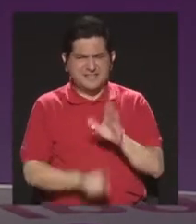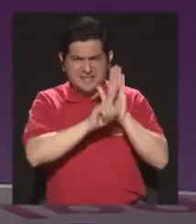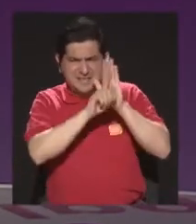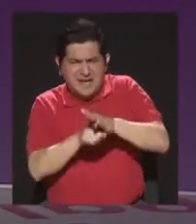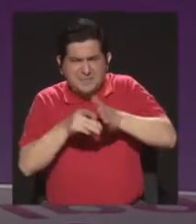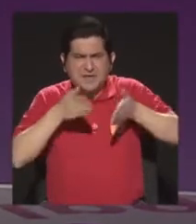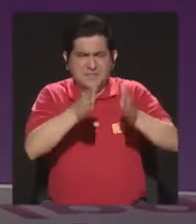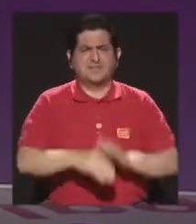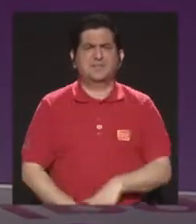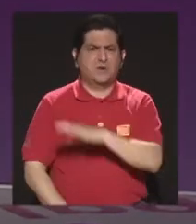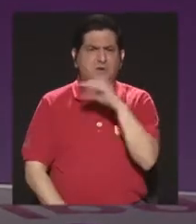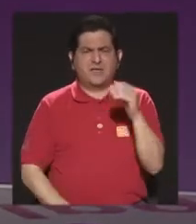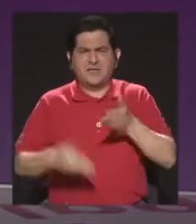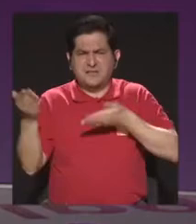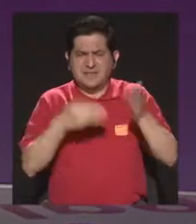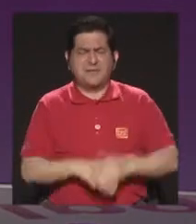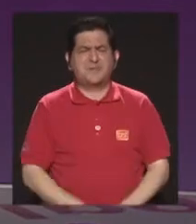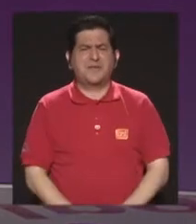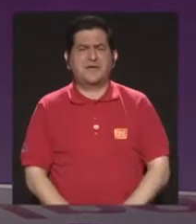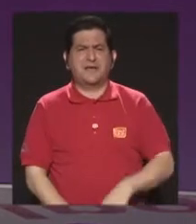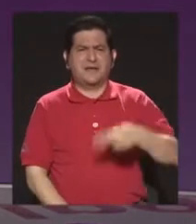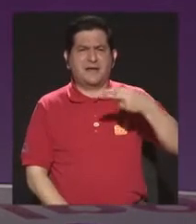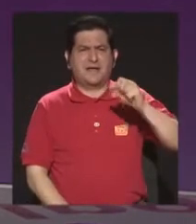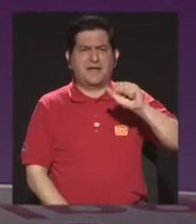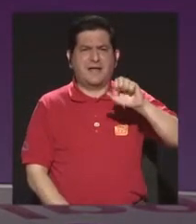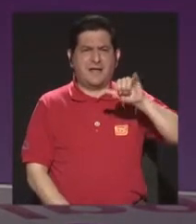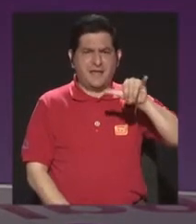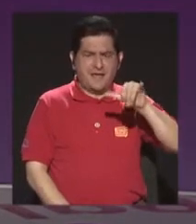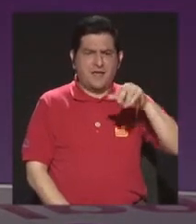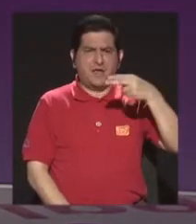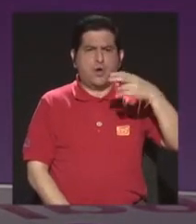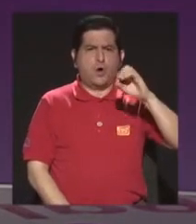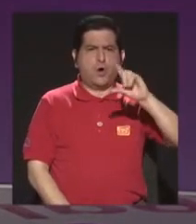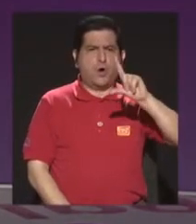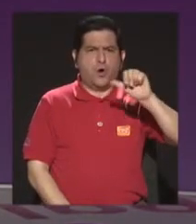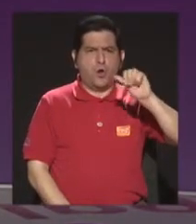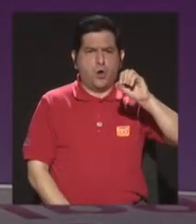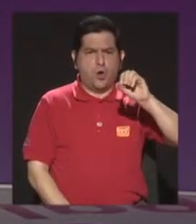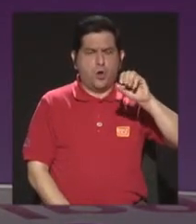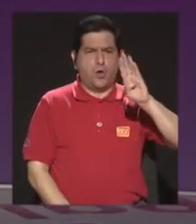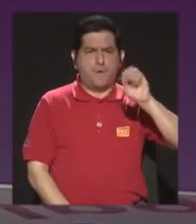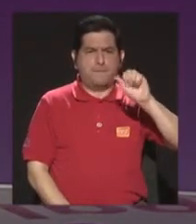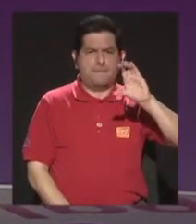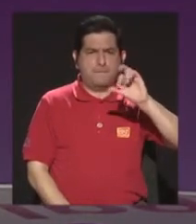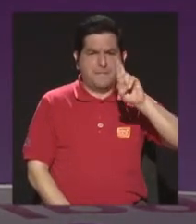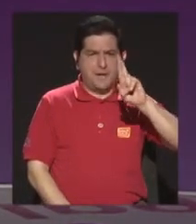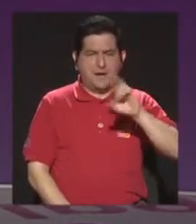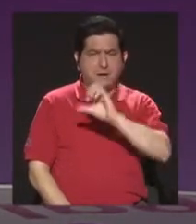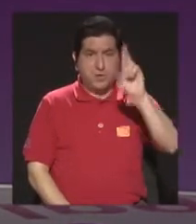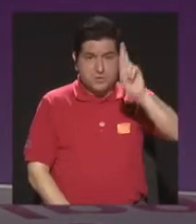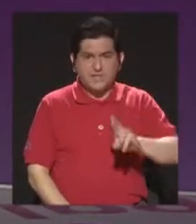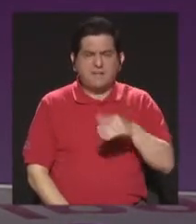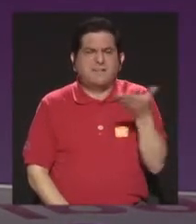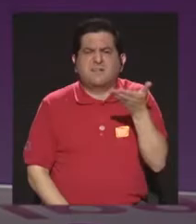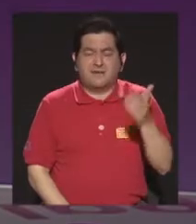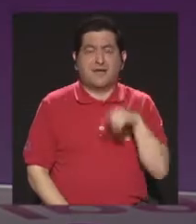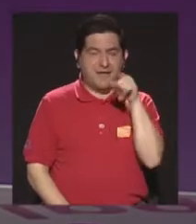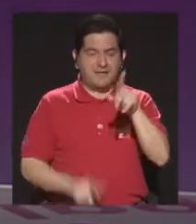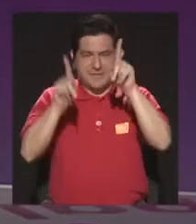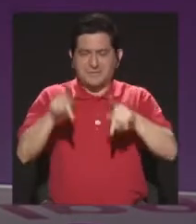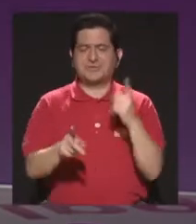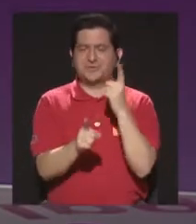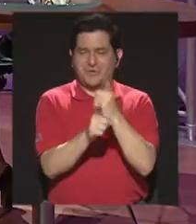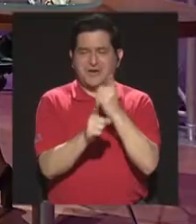sirve Hey Hollaback Costa Rica? Son preguntas nada más, pero tenemos las personas adecuadas para que nos den las